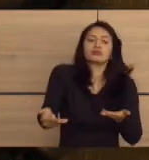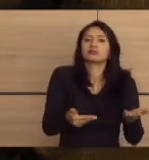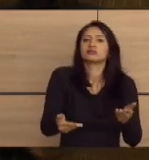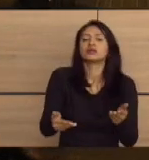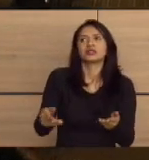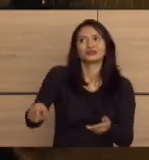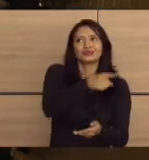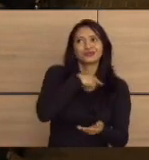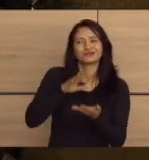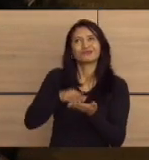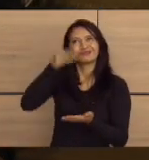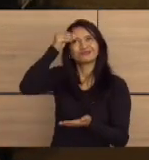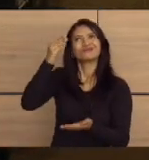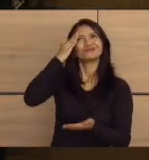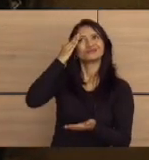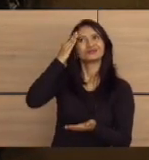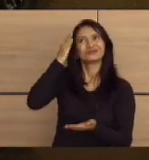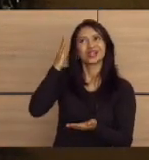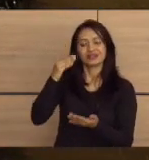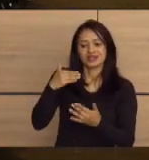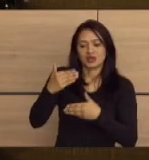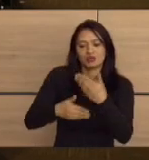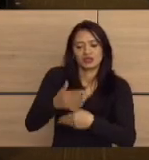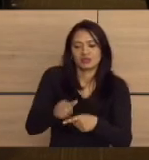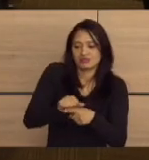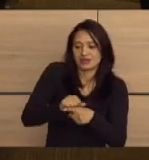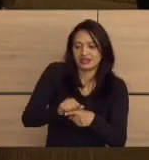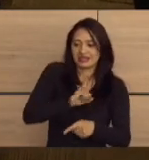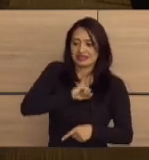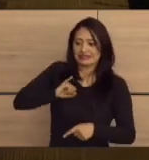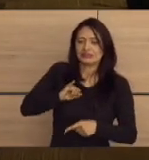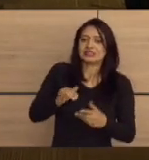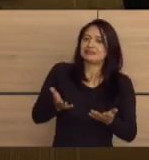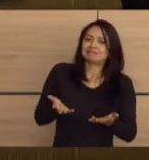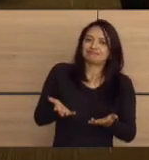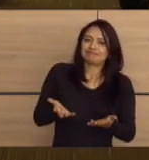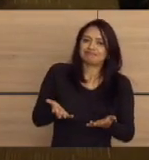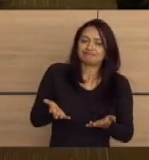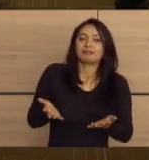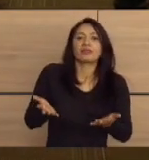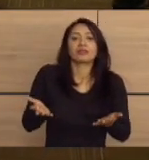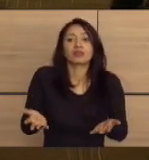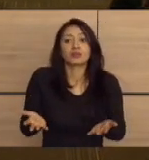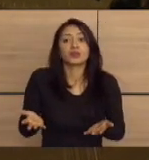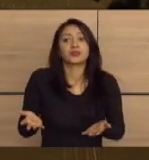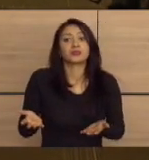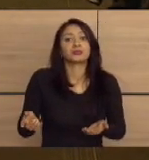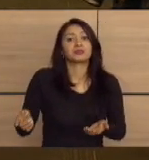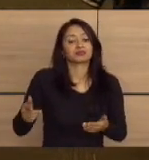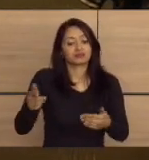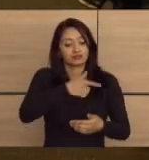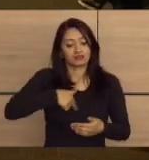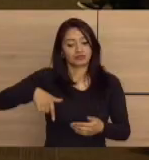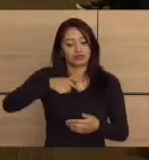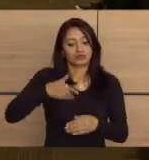aprendimos haciendo un aprendizaje individual, incluso teníamos miedo de que